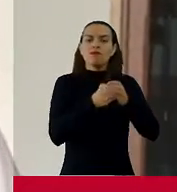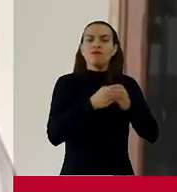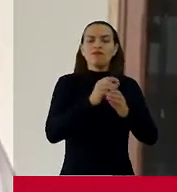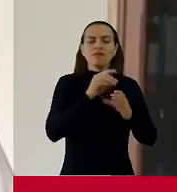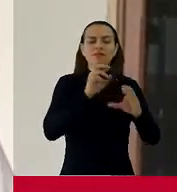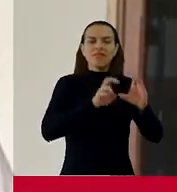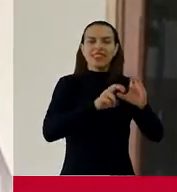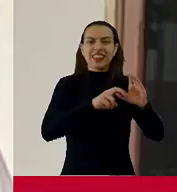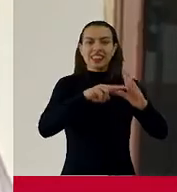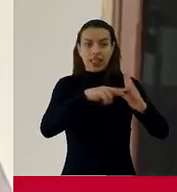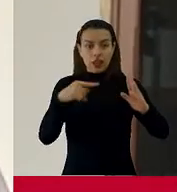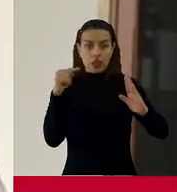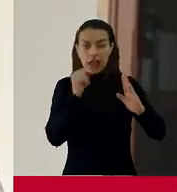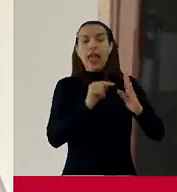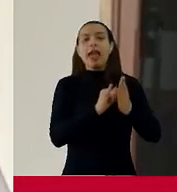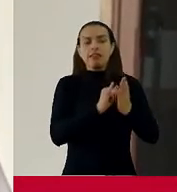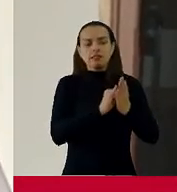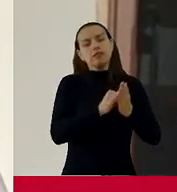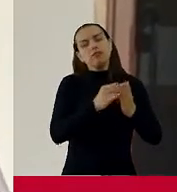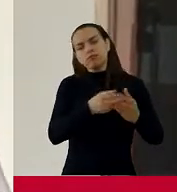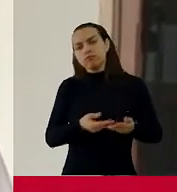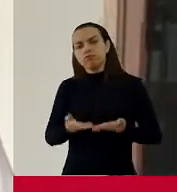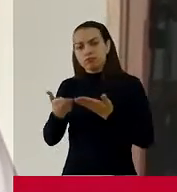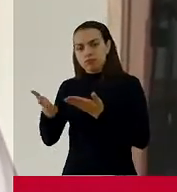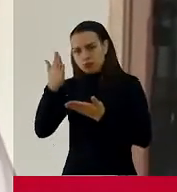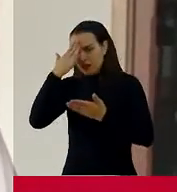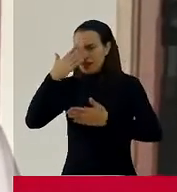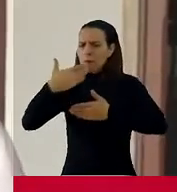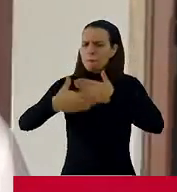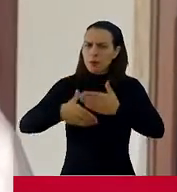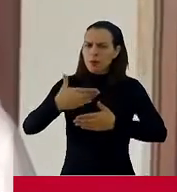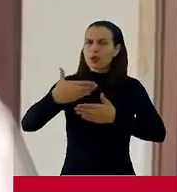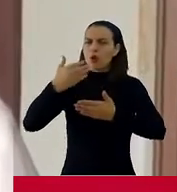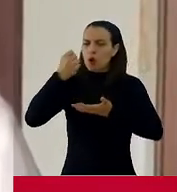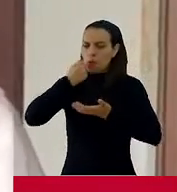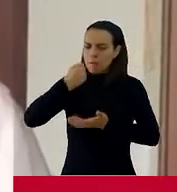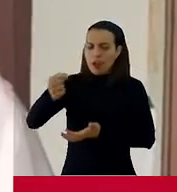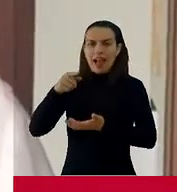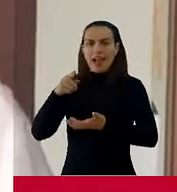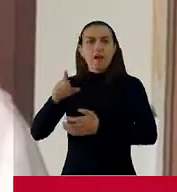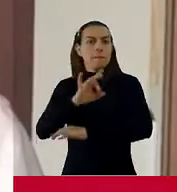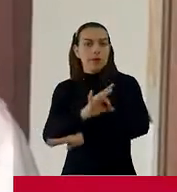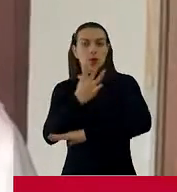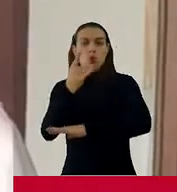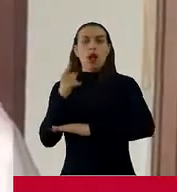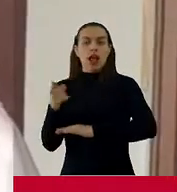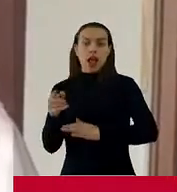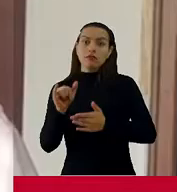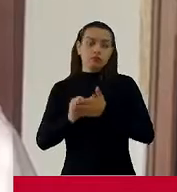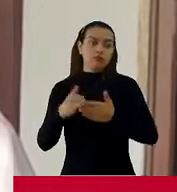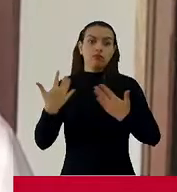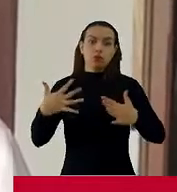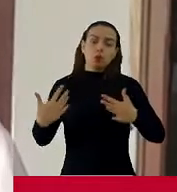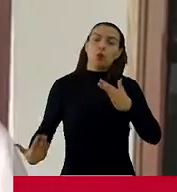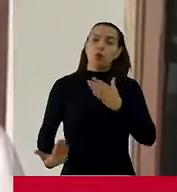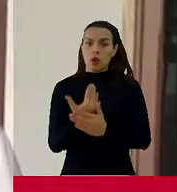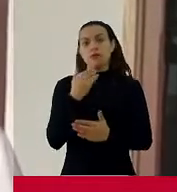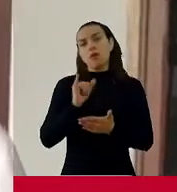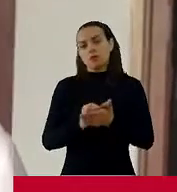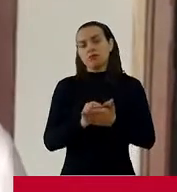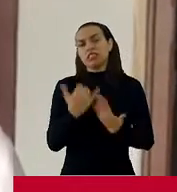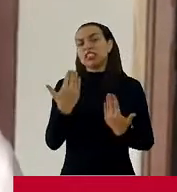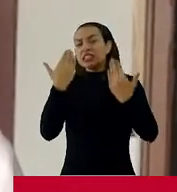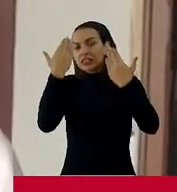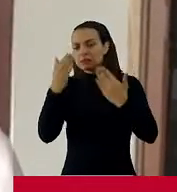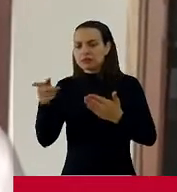Referencia. Será un crédito aprobado, tramitado y desembolsado en línea, completamente moderno, que permitirá el acceso